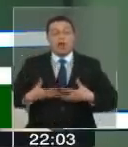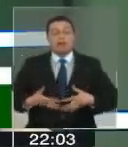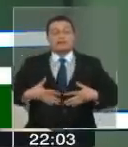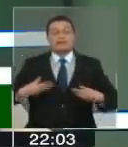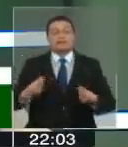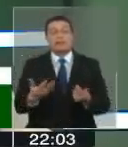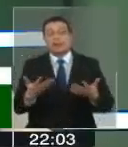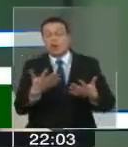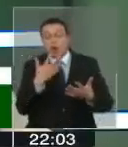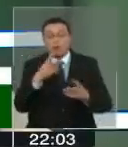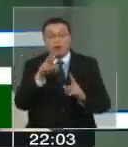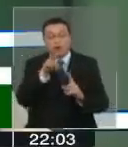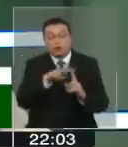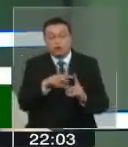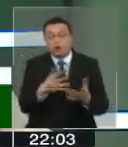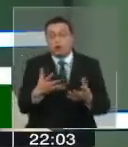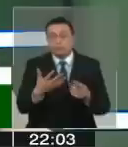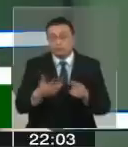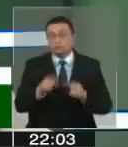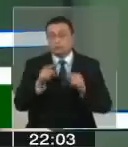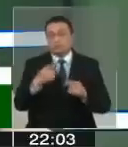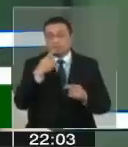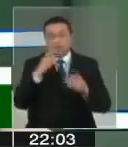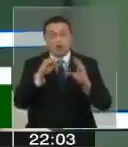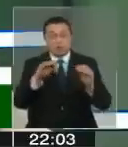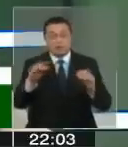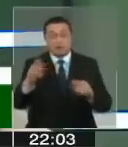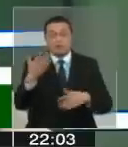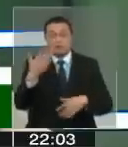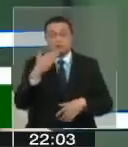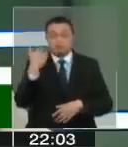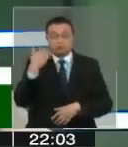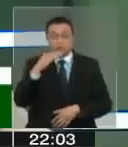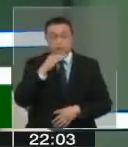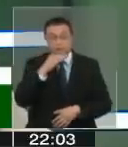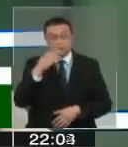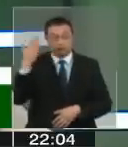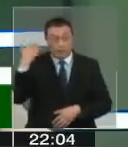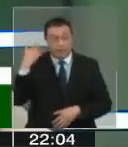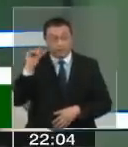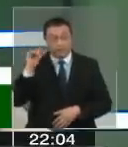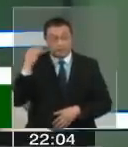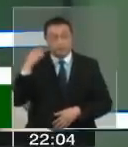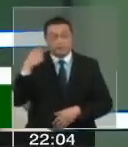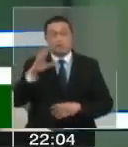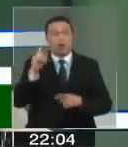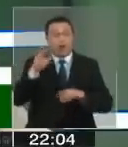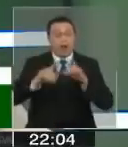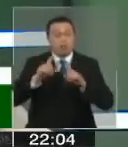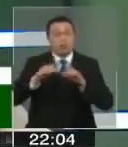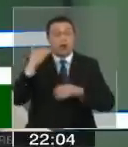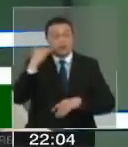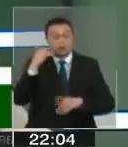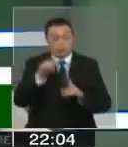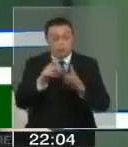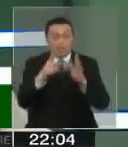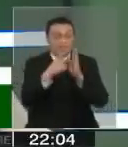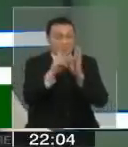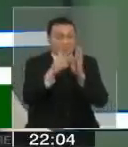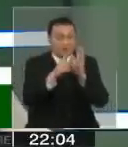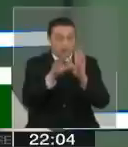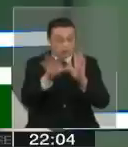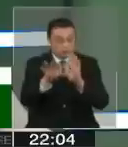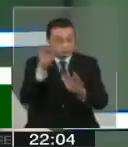más adelante. Sí, quiero saber de todo eso. Y comentábamos hace un poco rato que muchos niños de repente se tardan un tiempo en ser